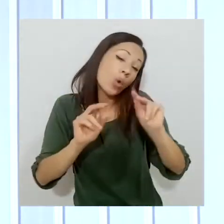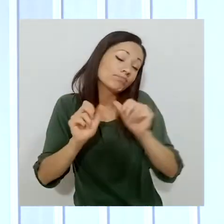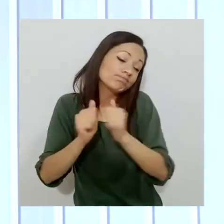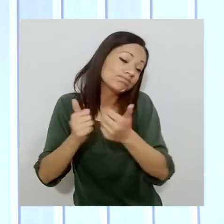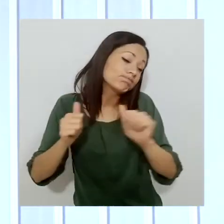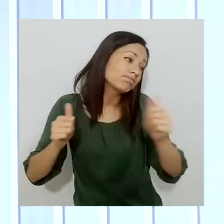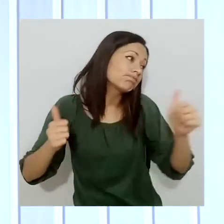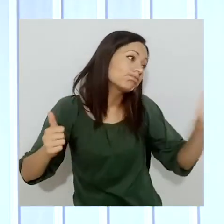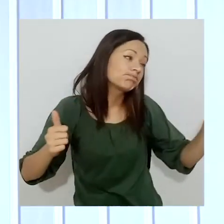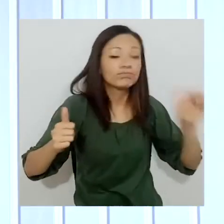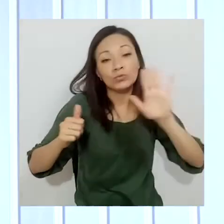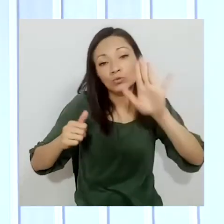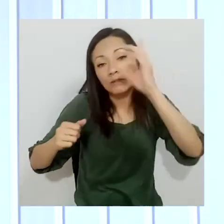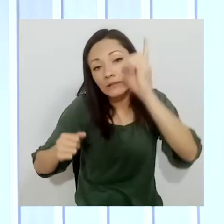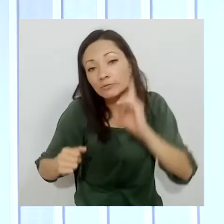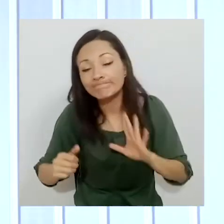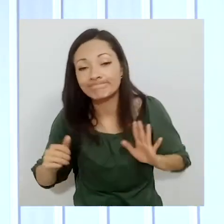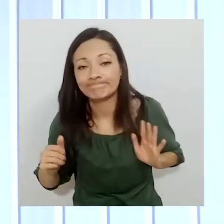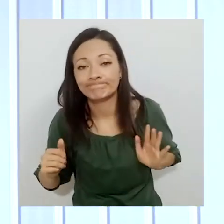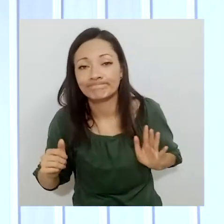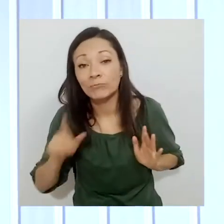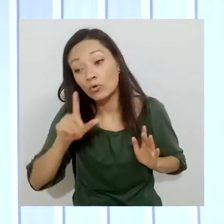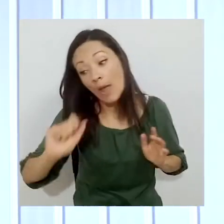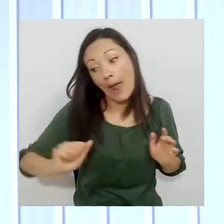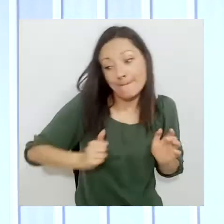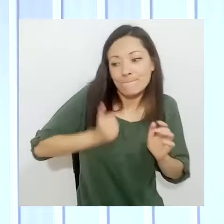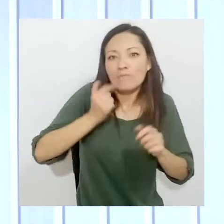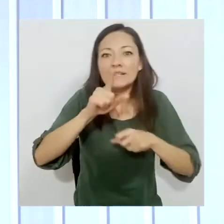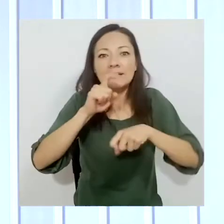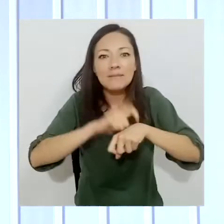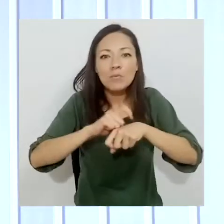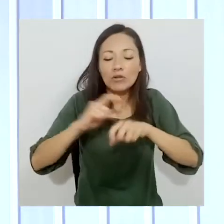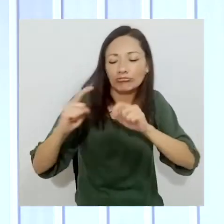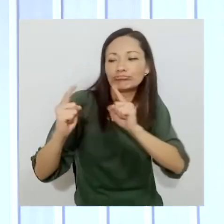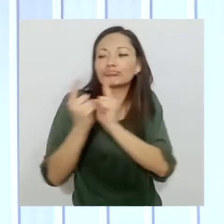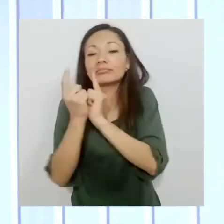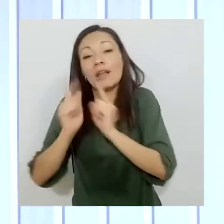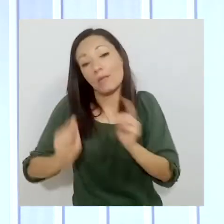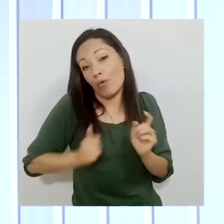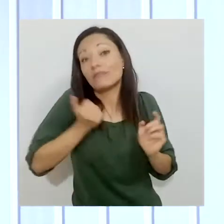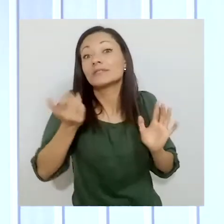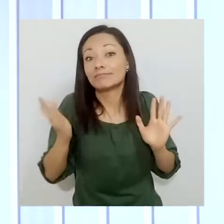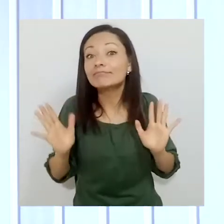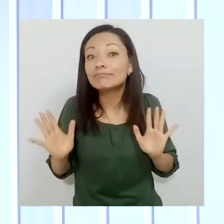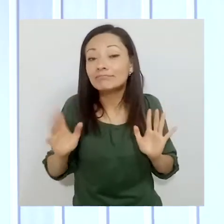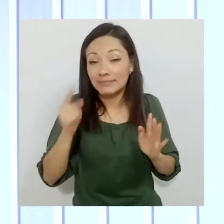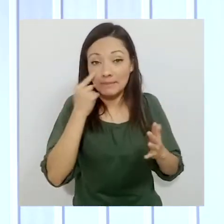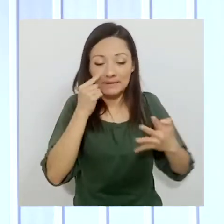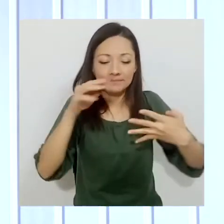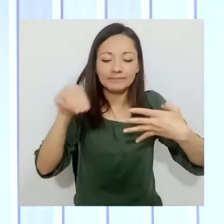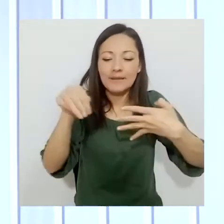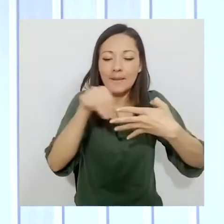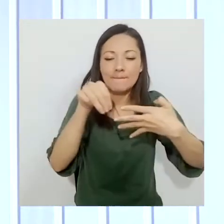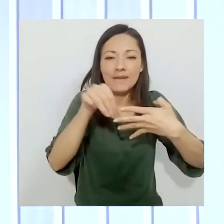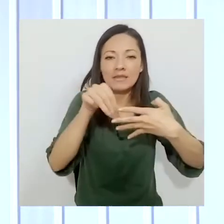lo sigue. Y usted tiene que aprovechar el momento. Mire conmigo Mateo capítulo 21.